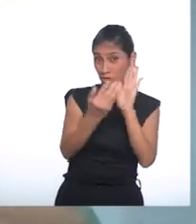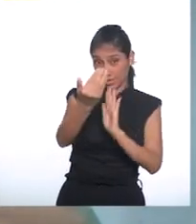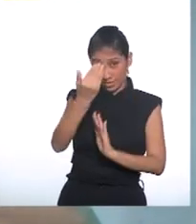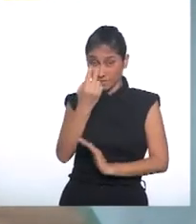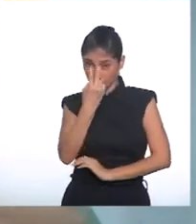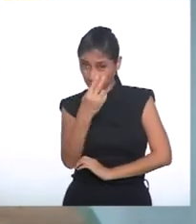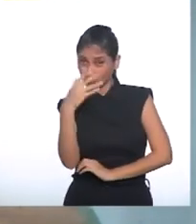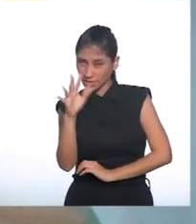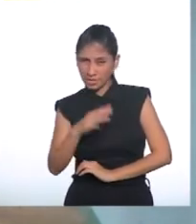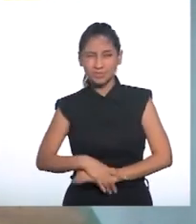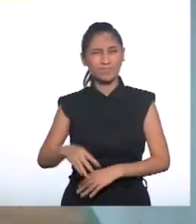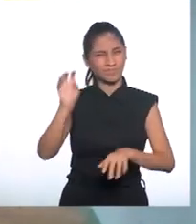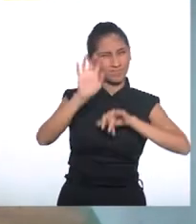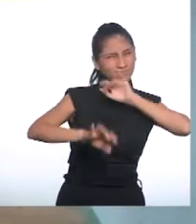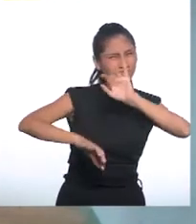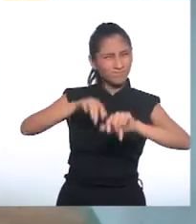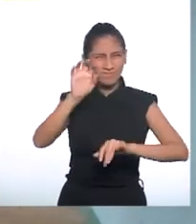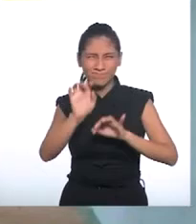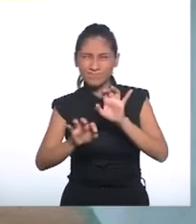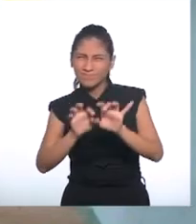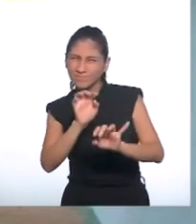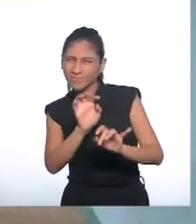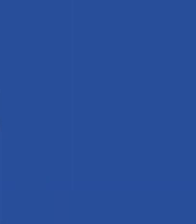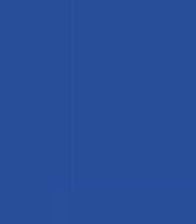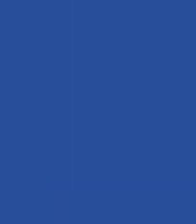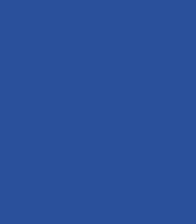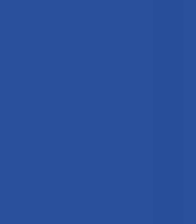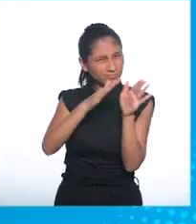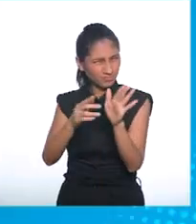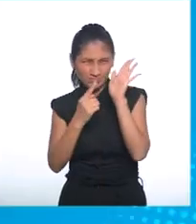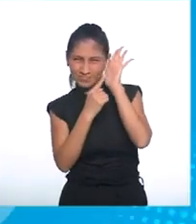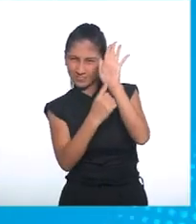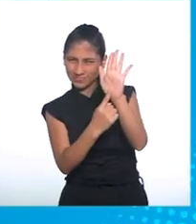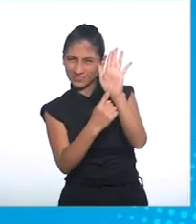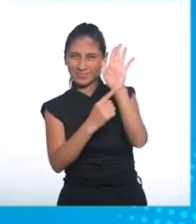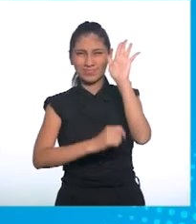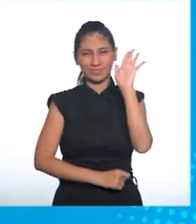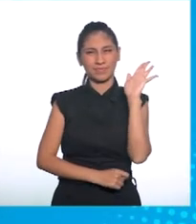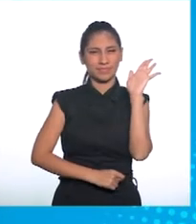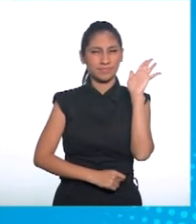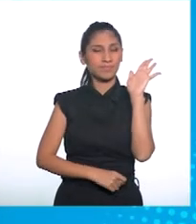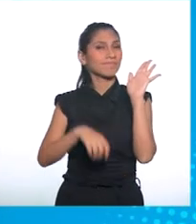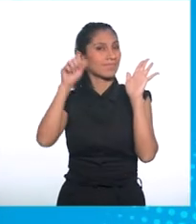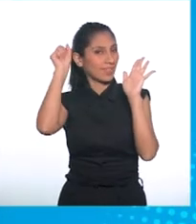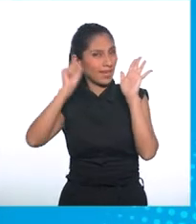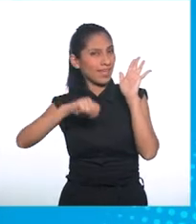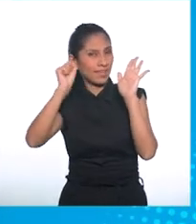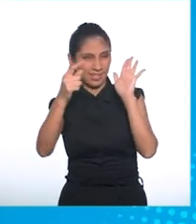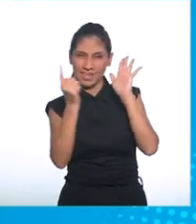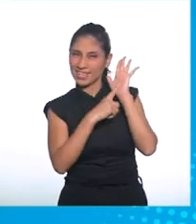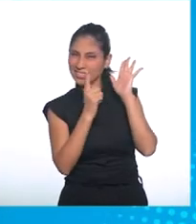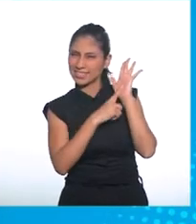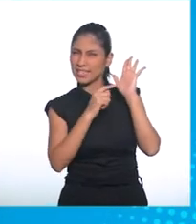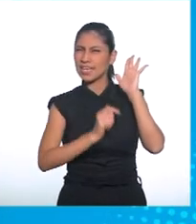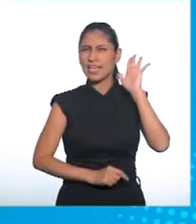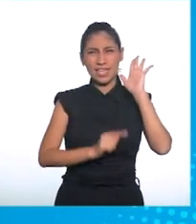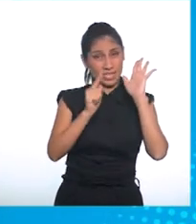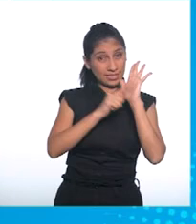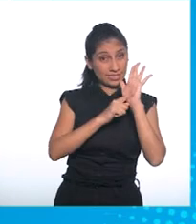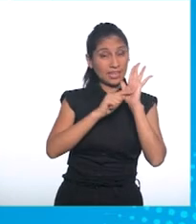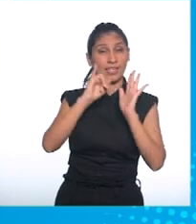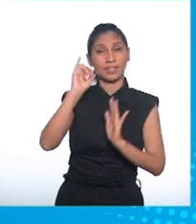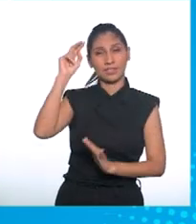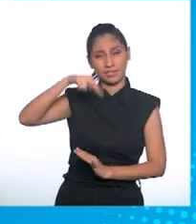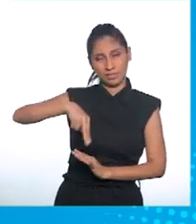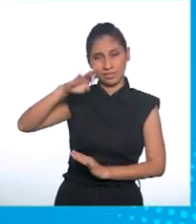anteriormente? Accediendo a archivos. Proyectando imagen. Sí, esta era. Esta infografía